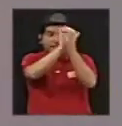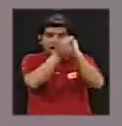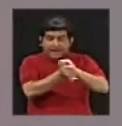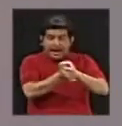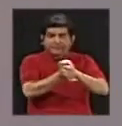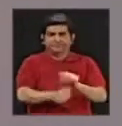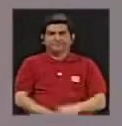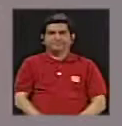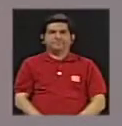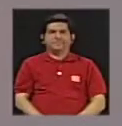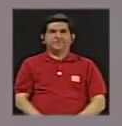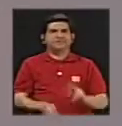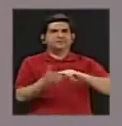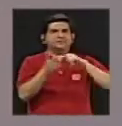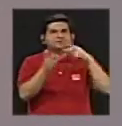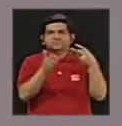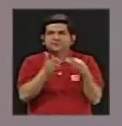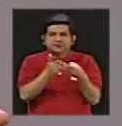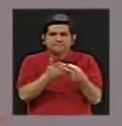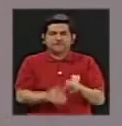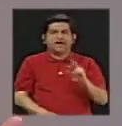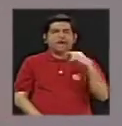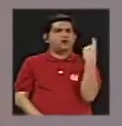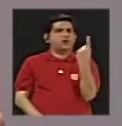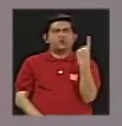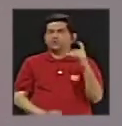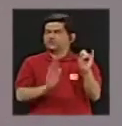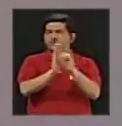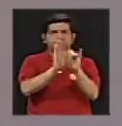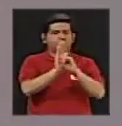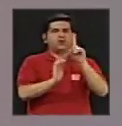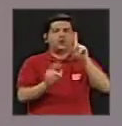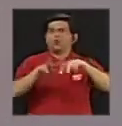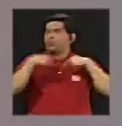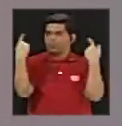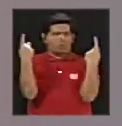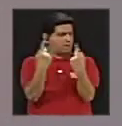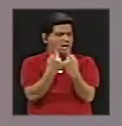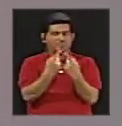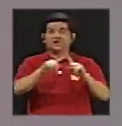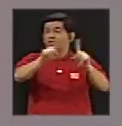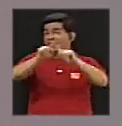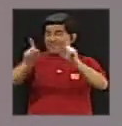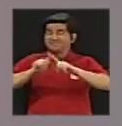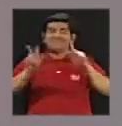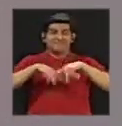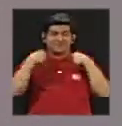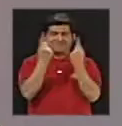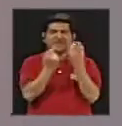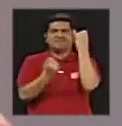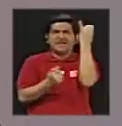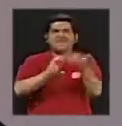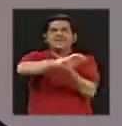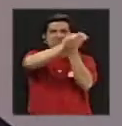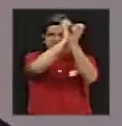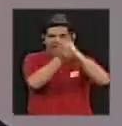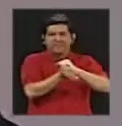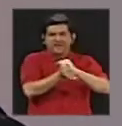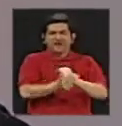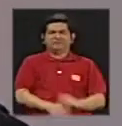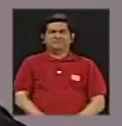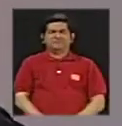en no solamente identificado con un partido político, sino con muchos, ¿verdad? La idea de cambio era bastante,